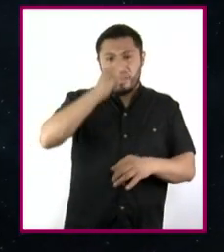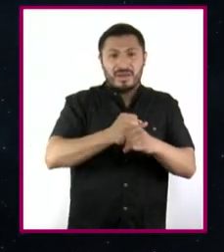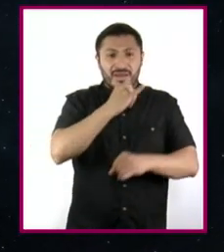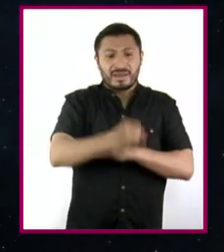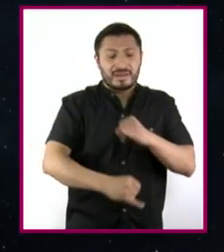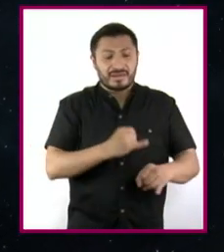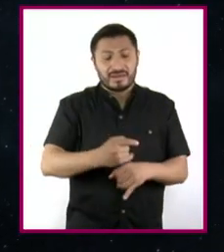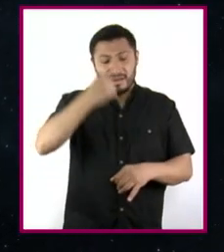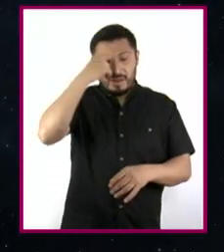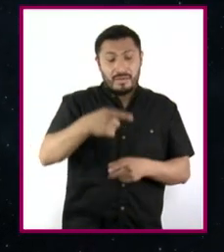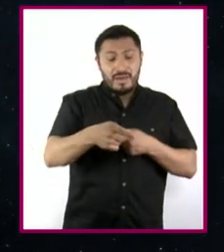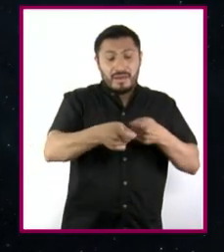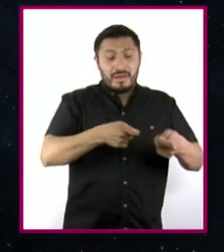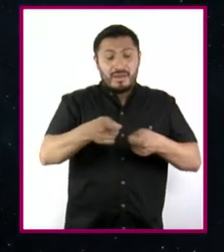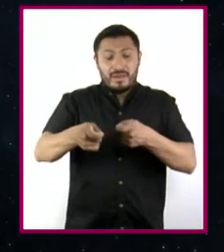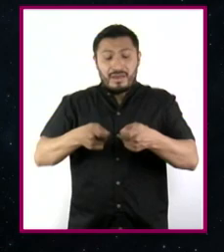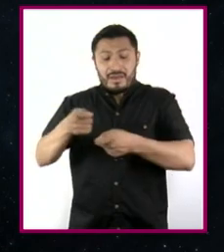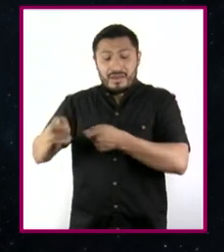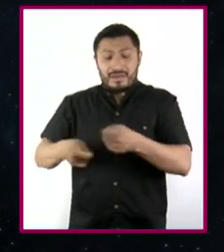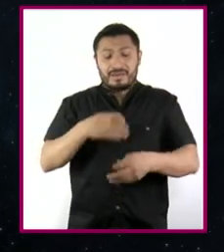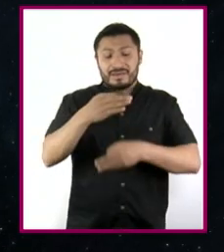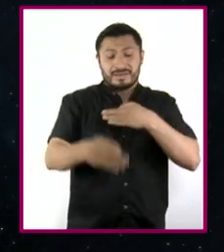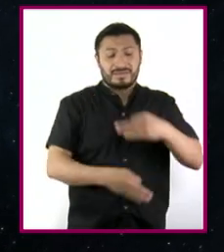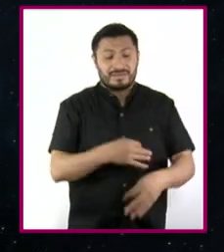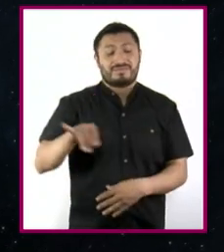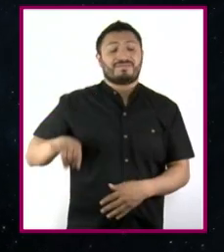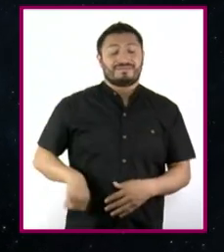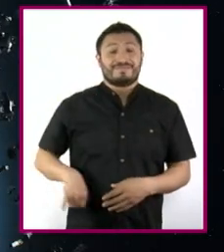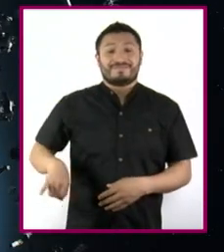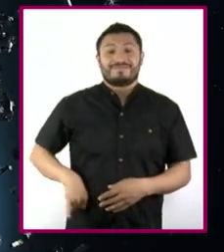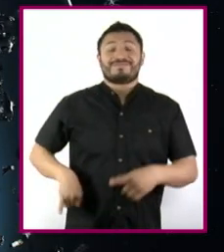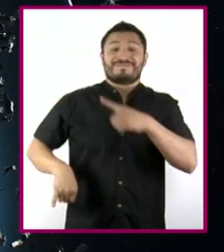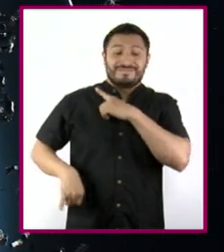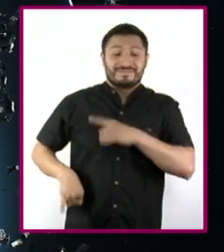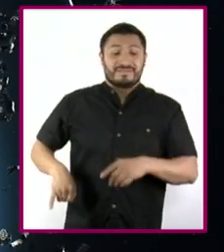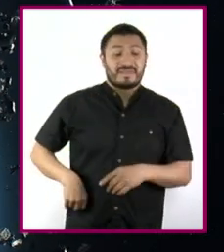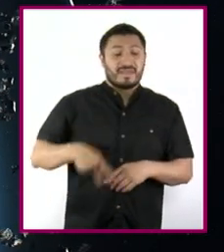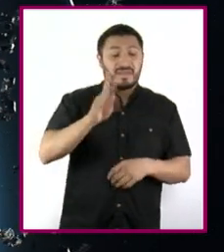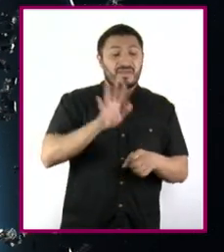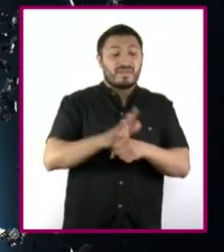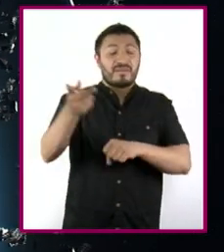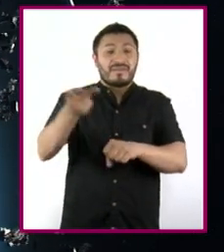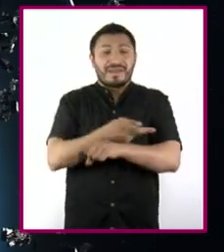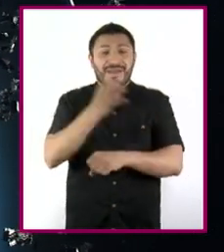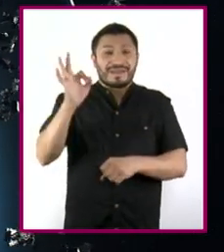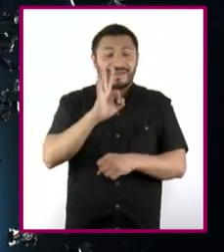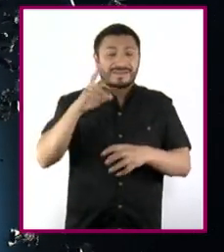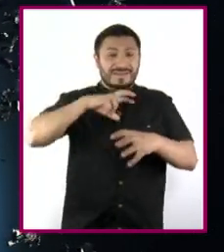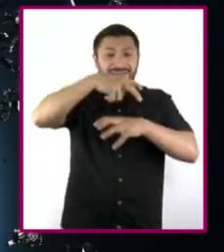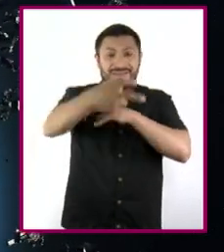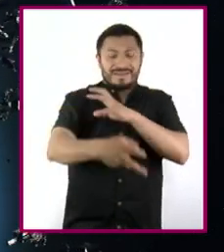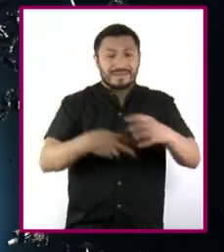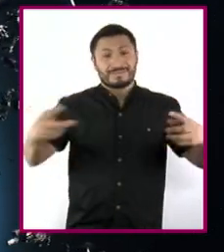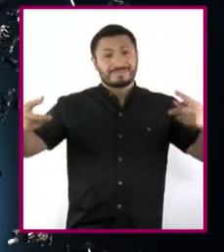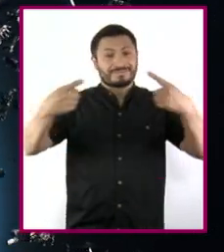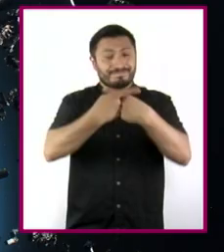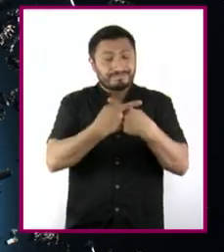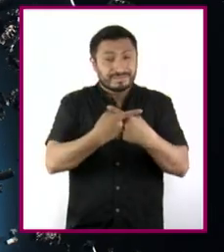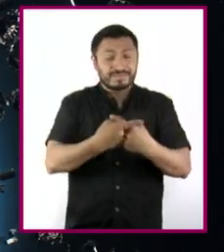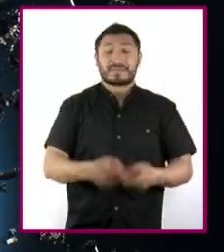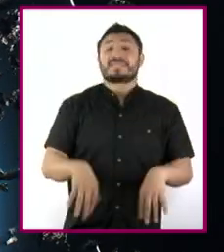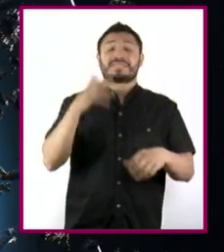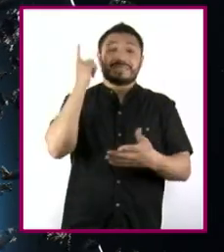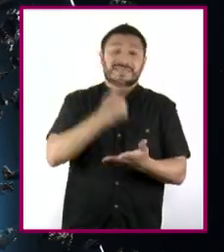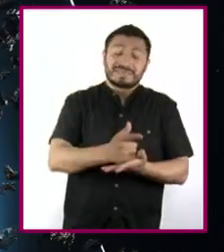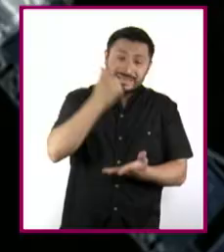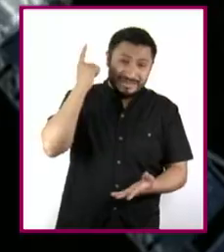para mantener regulado todo esto. ¡Qué interesante! Pero, ¿qué pasaría si un satélite choca con otro? ¡Un desastre! Y